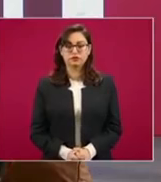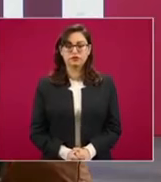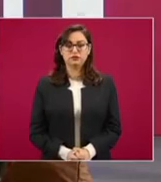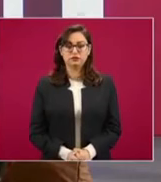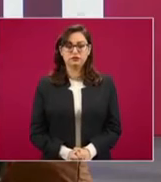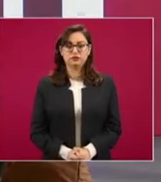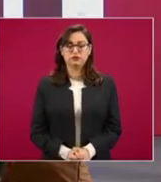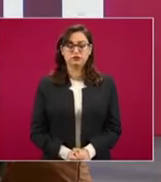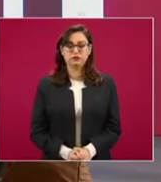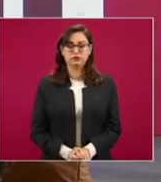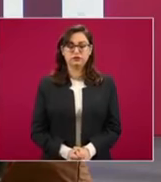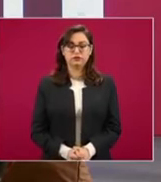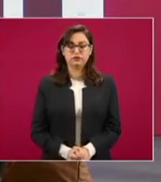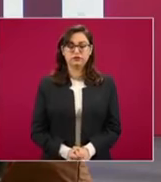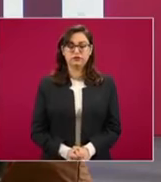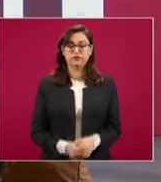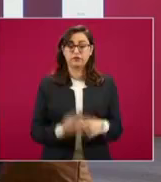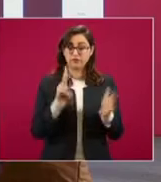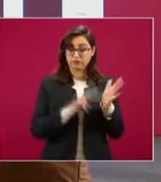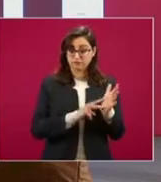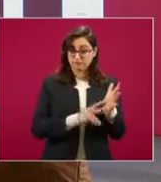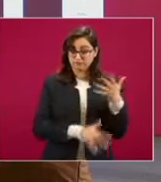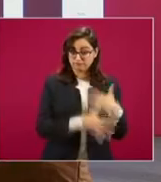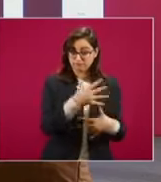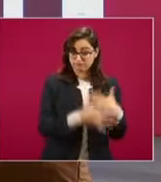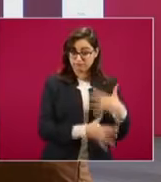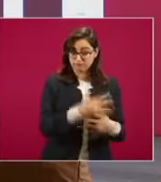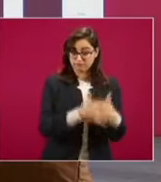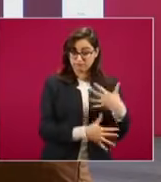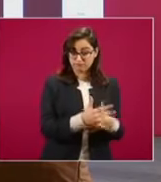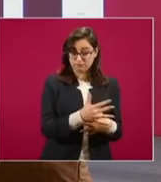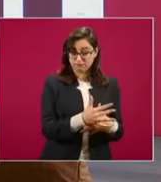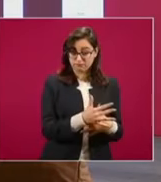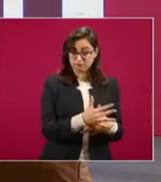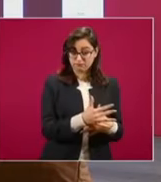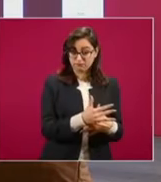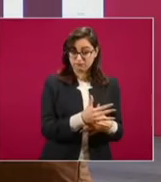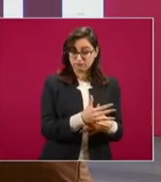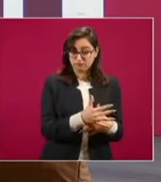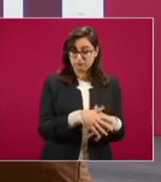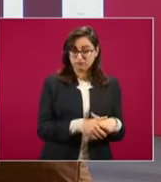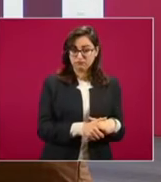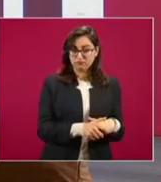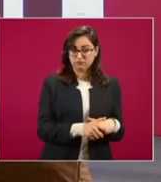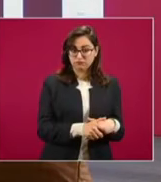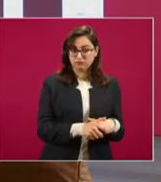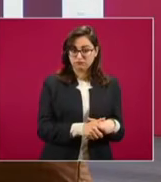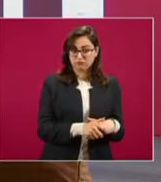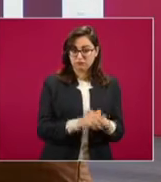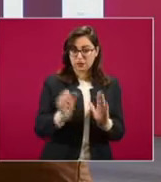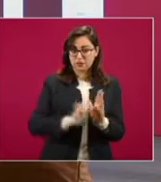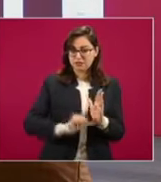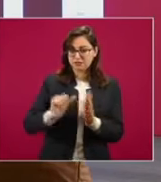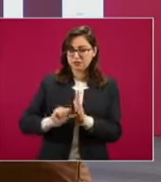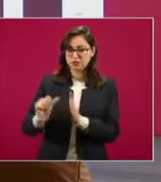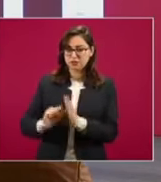esto es 15 lo que no sé el promedio